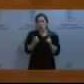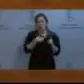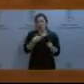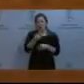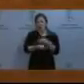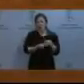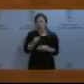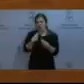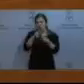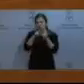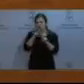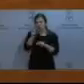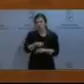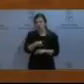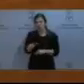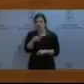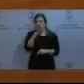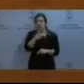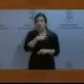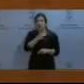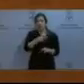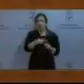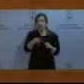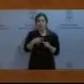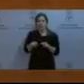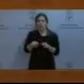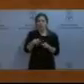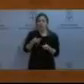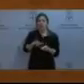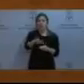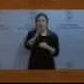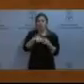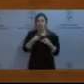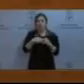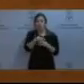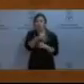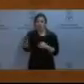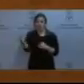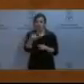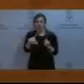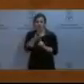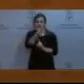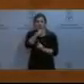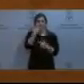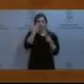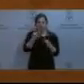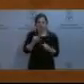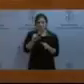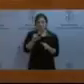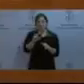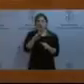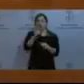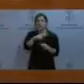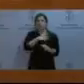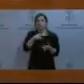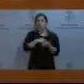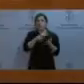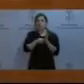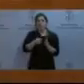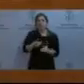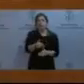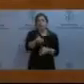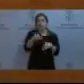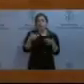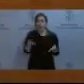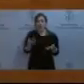con el hospital, pueda llevarse a cabo una política sanitaria de futuro mínimamente eficiente y realista. Se trata, pues, de planificar el futuro, de